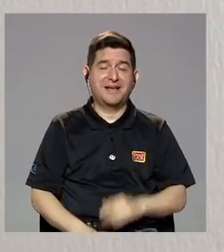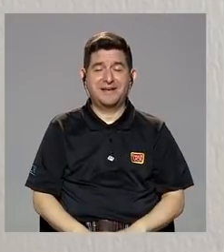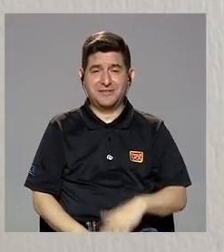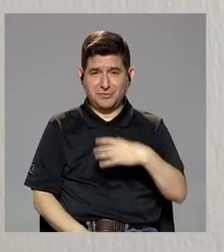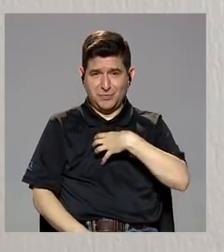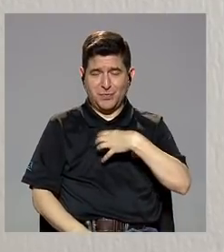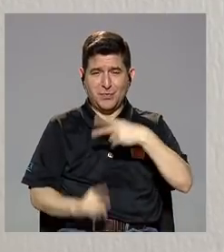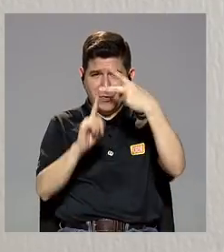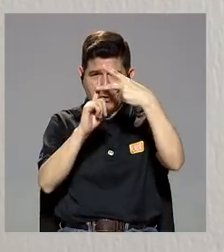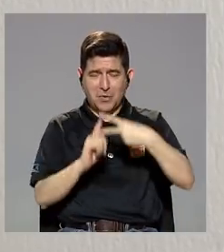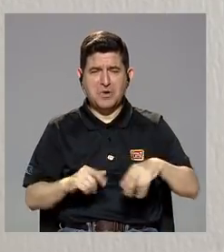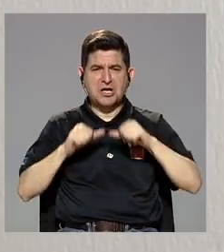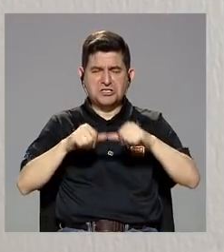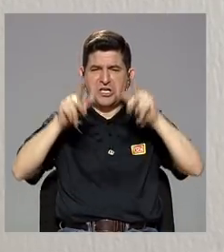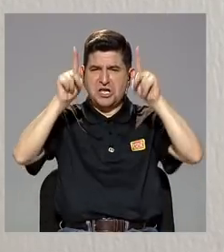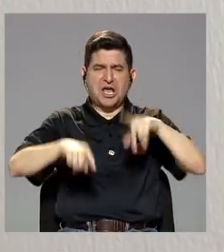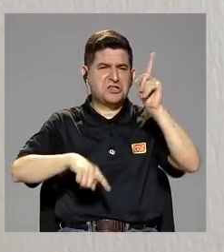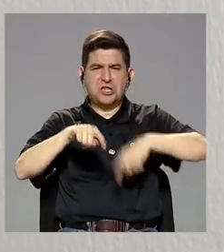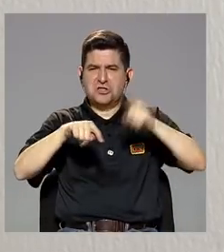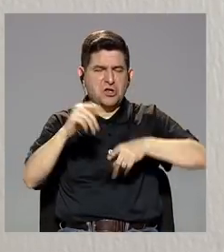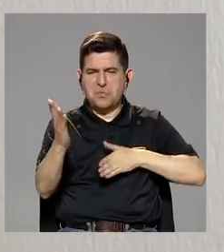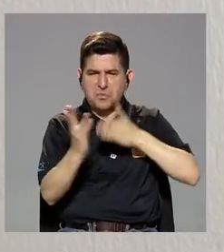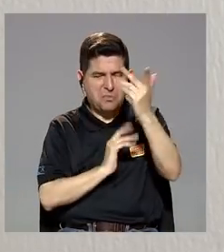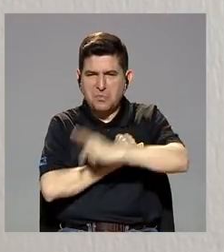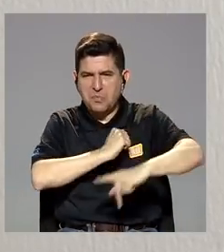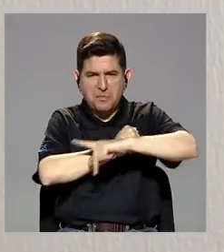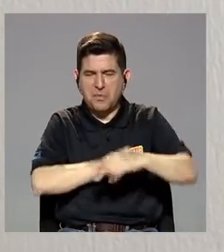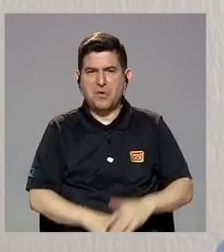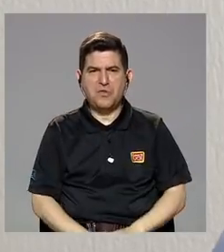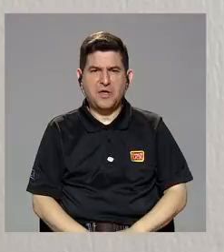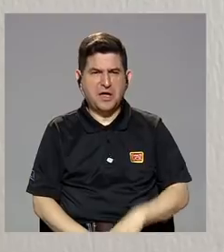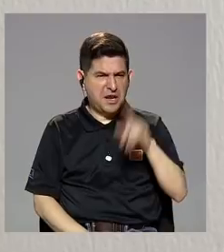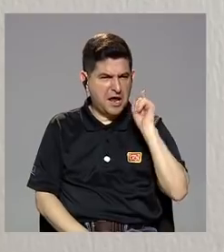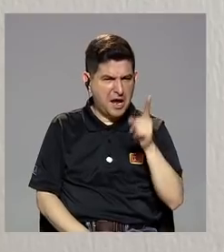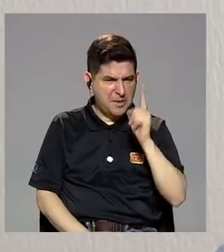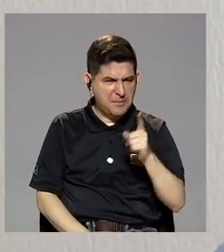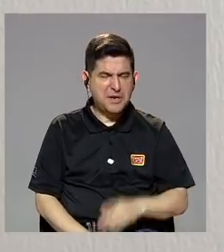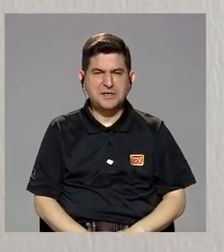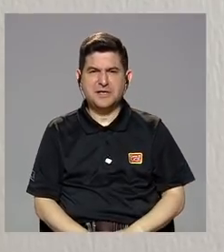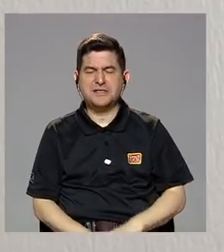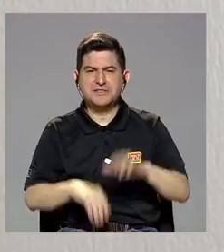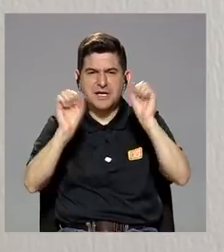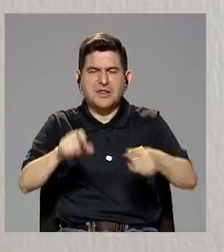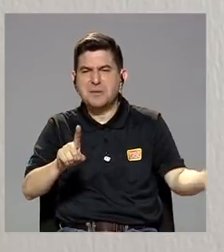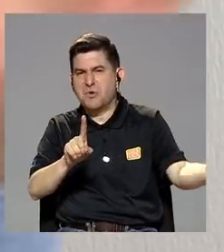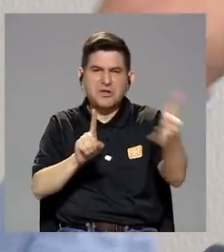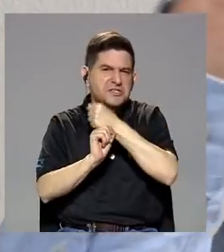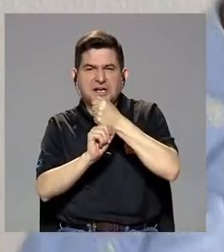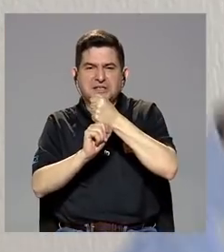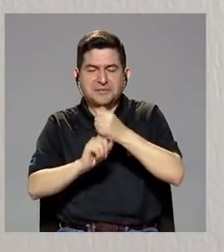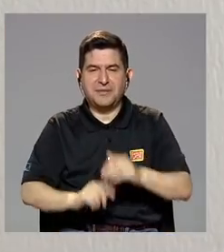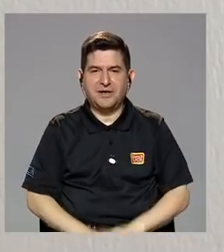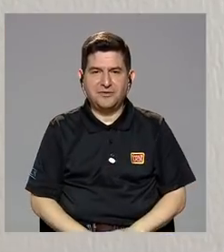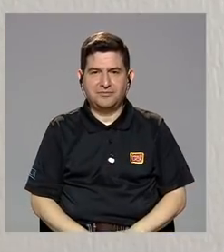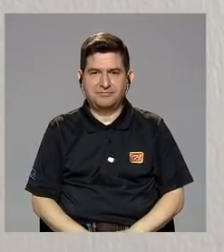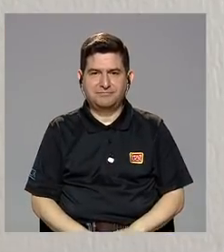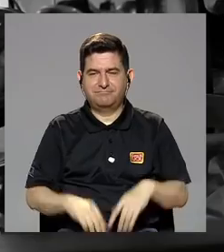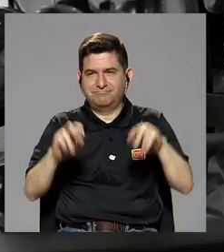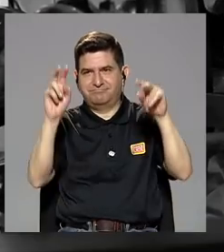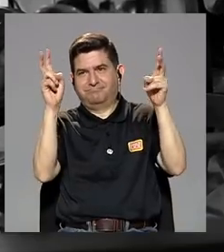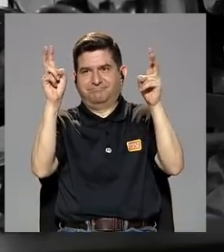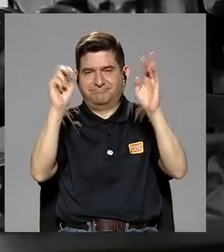las siguientes personas no podrán echar el país bajo apercibimiento militar no sé que hay detención actos